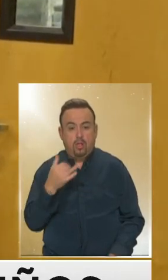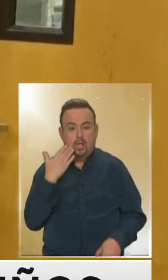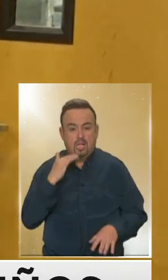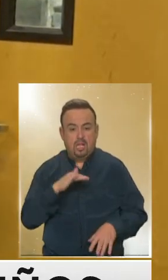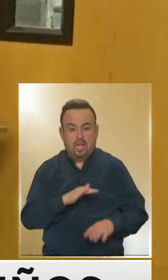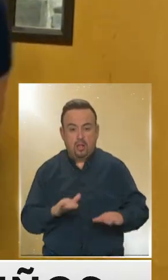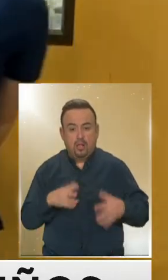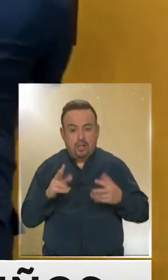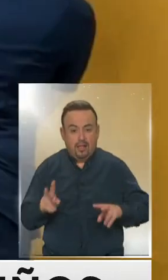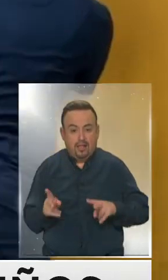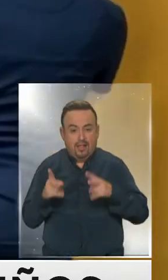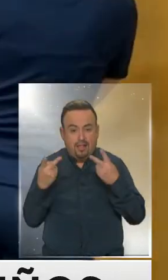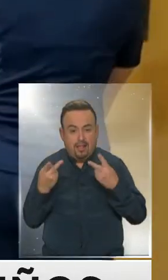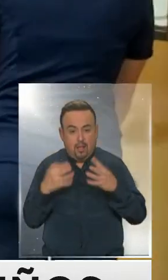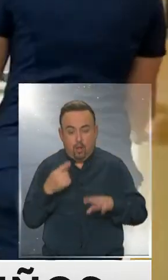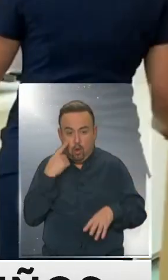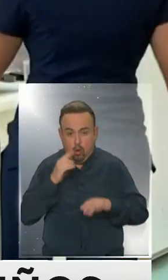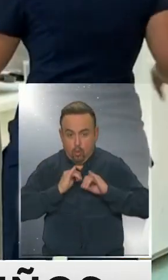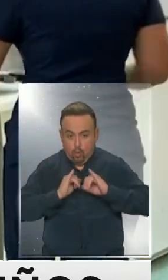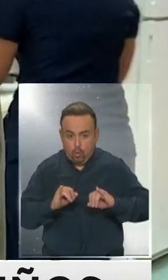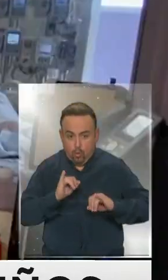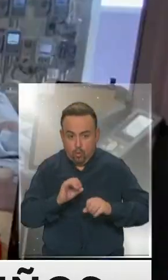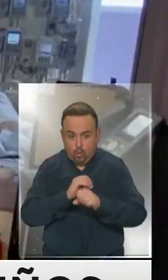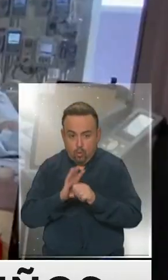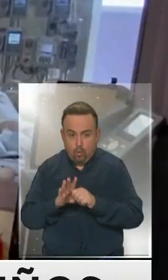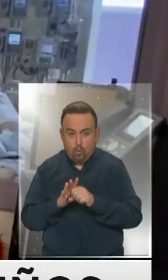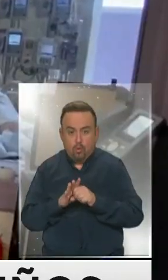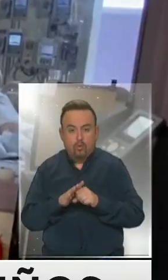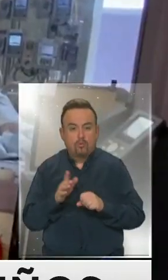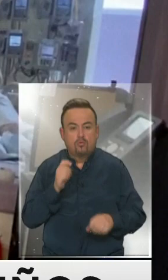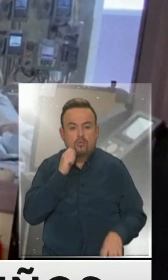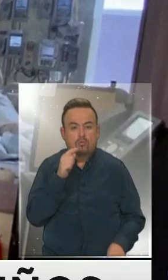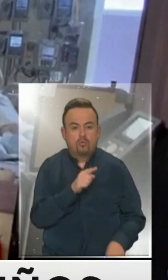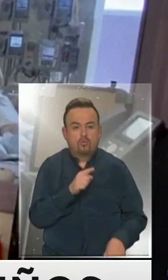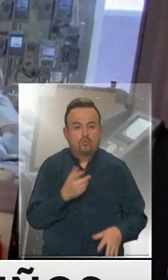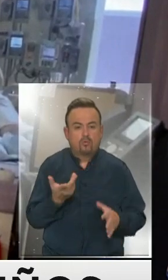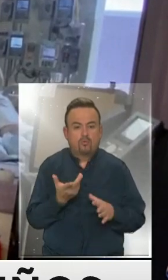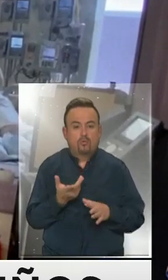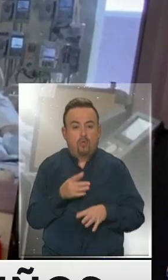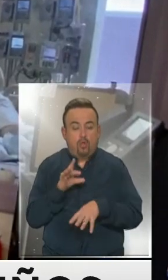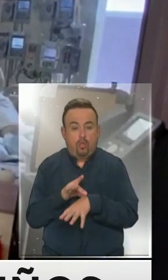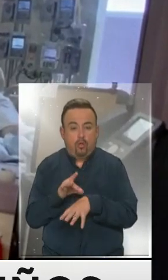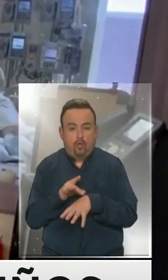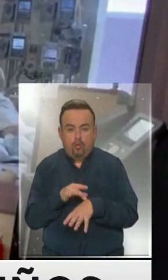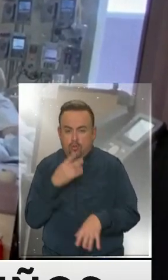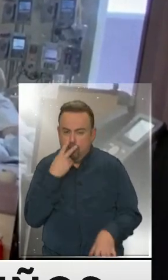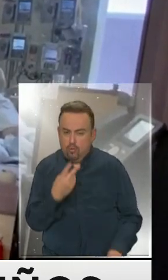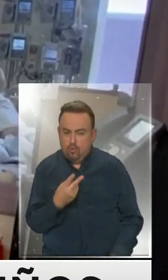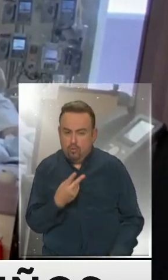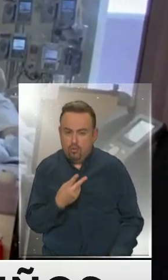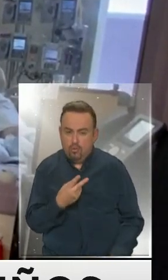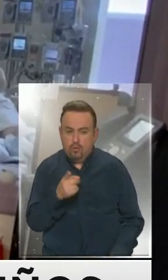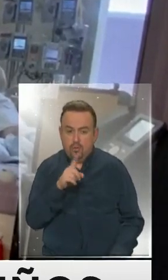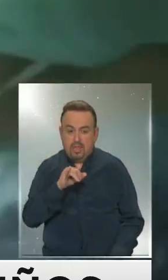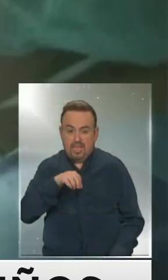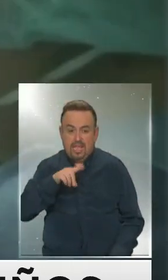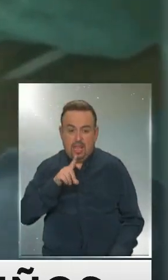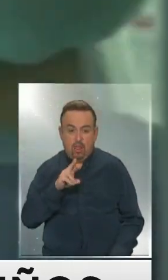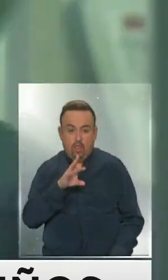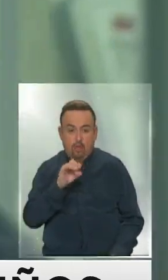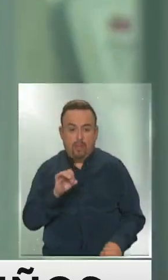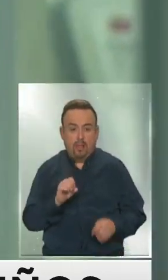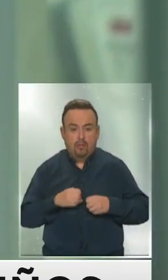niños recuperados ojo con esta formación por el cómic 19 se trata de una afección que los médicos han denominado como síndrome